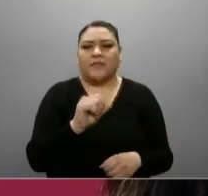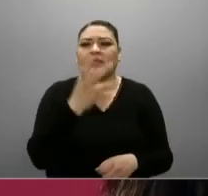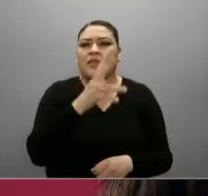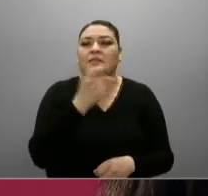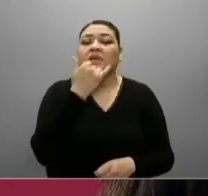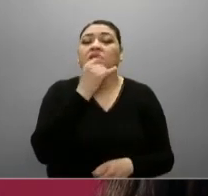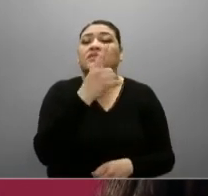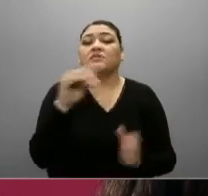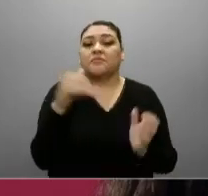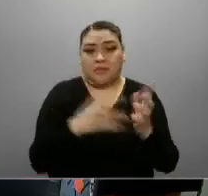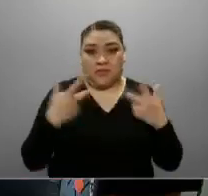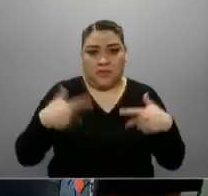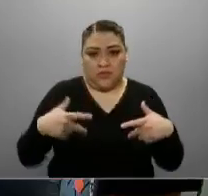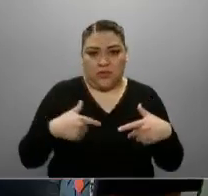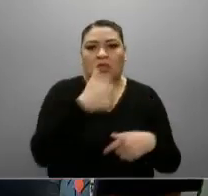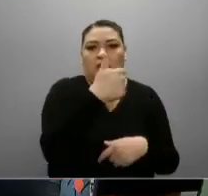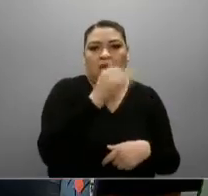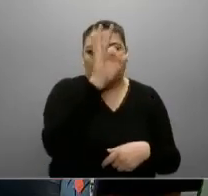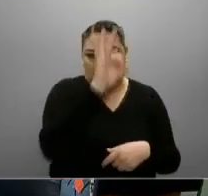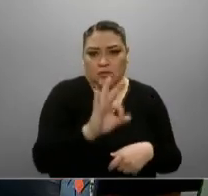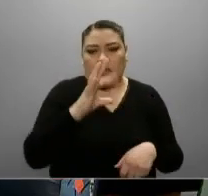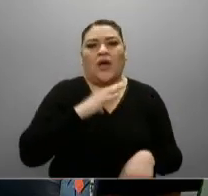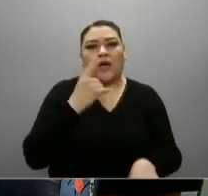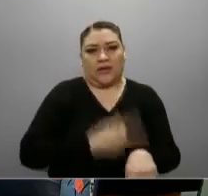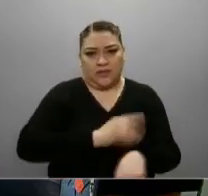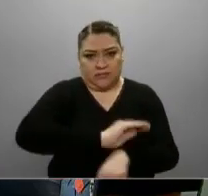habitantes. La siguiente.